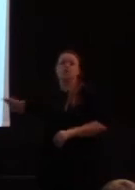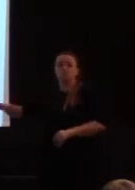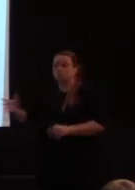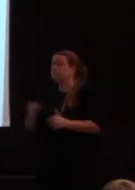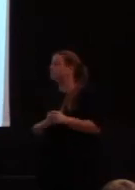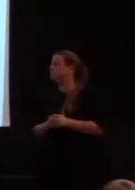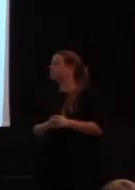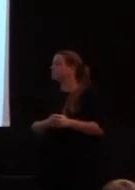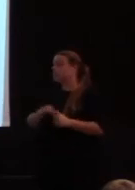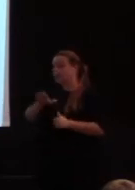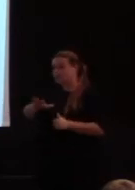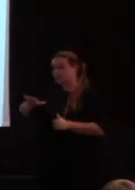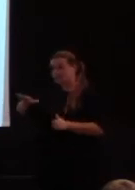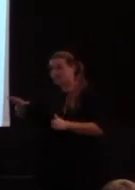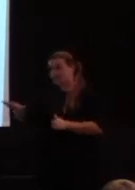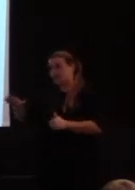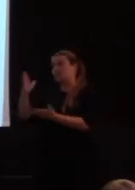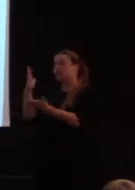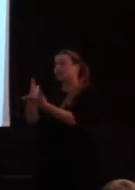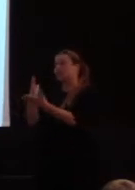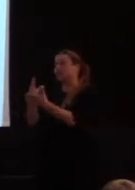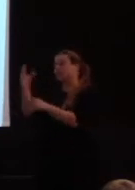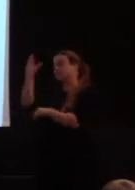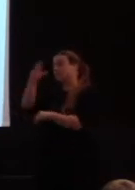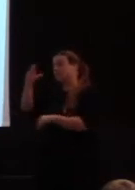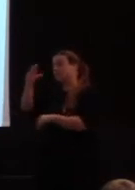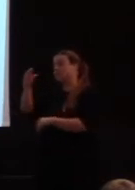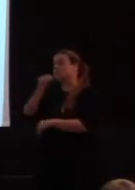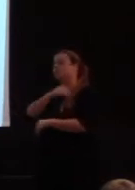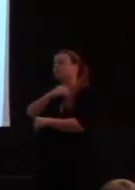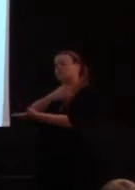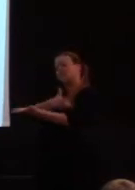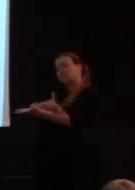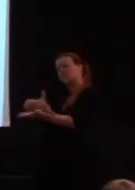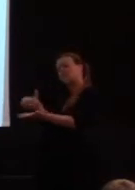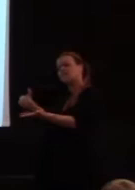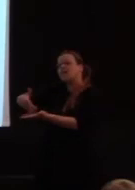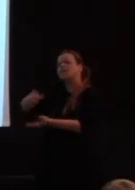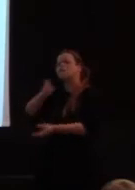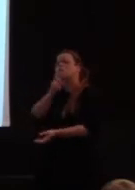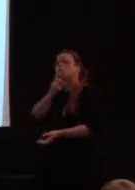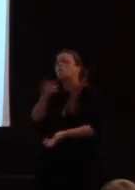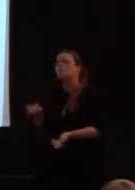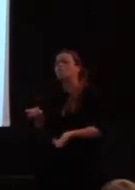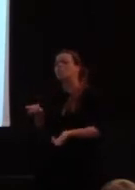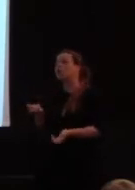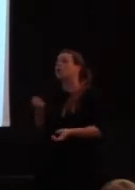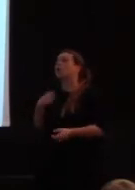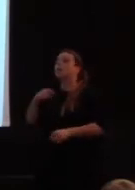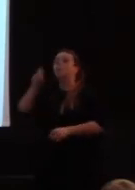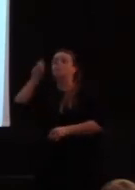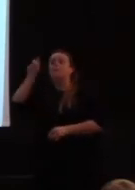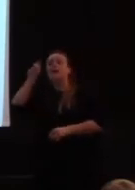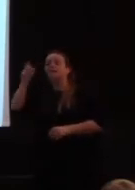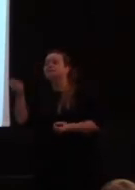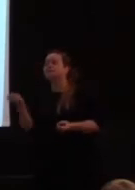niña me dice en la clase de ciencia, ¿cómo va la sangre? ¿Cómo va la sangre? La maestra quiere